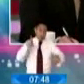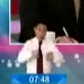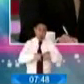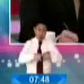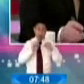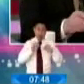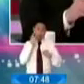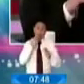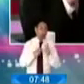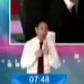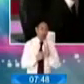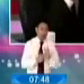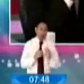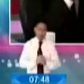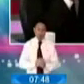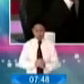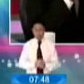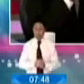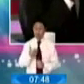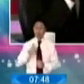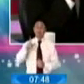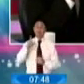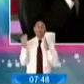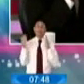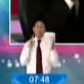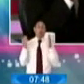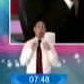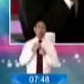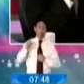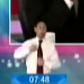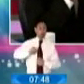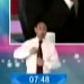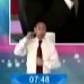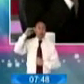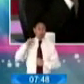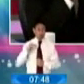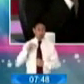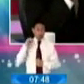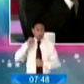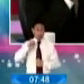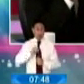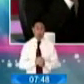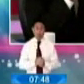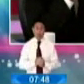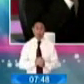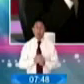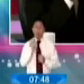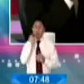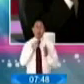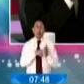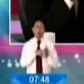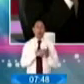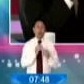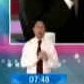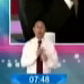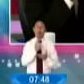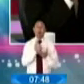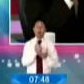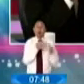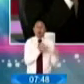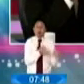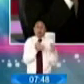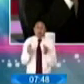acuerdo que implique, por ejemplo, disminución temporal del salario, un recorte temporal del salario, aplazar algunos